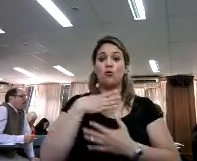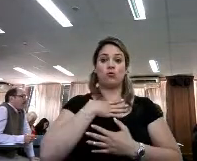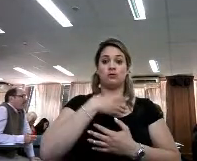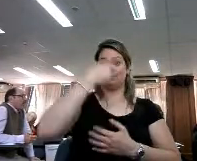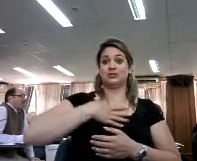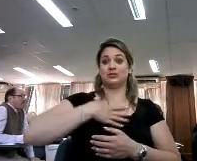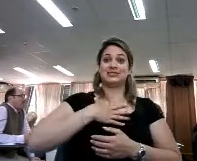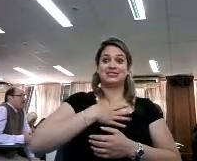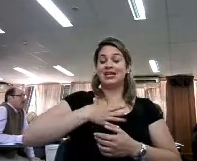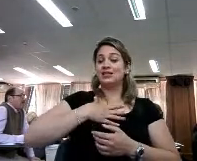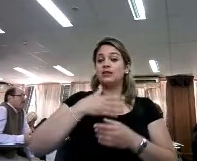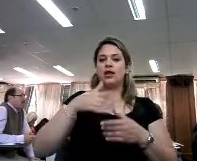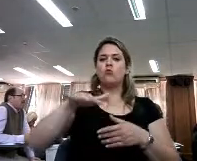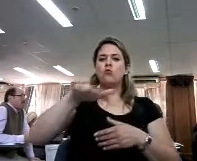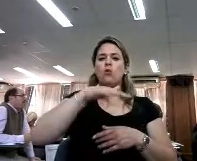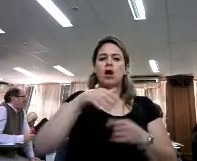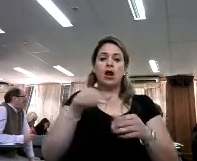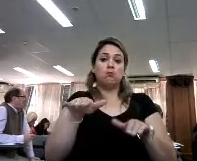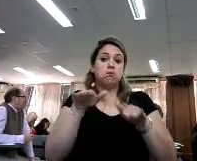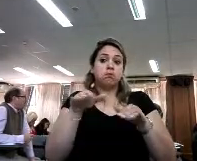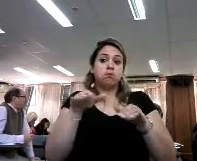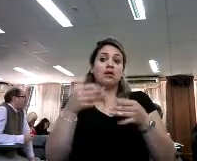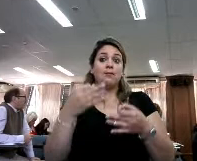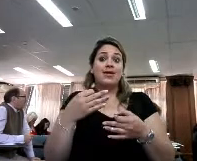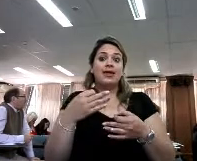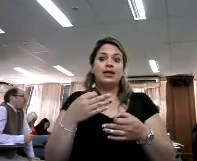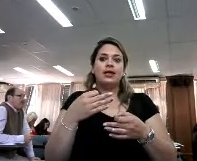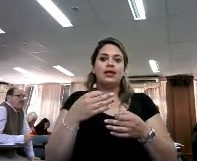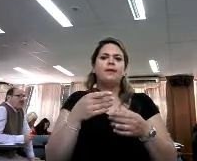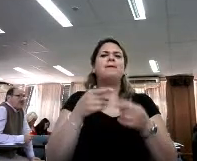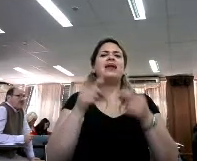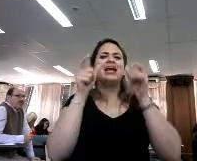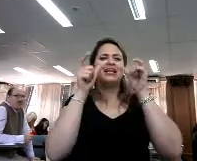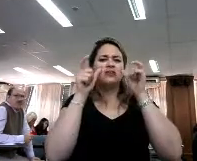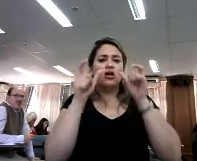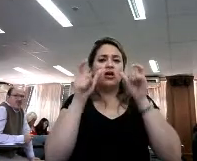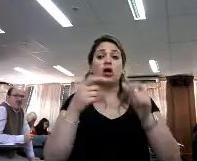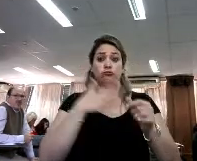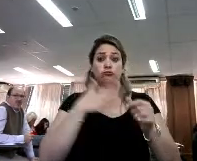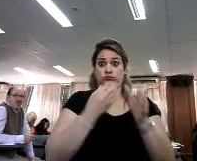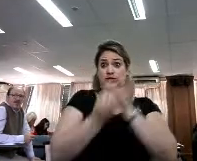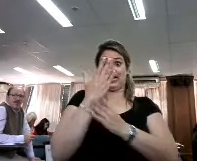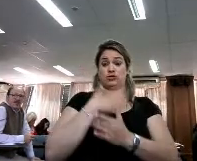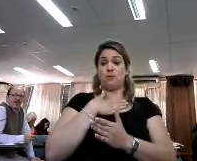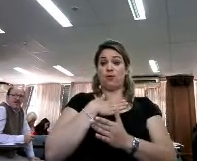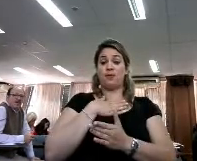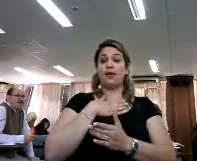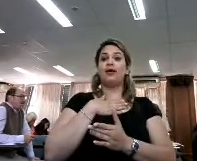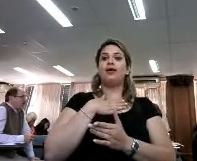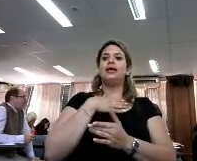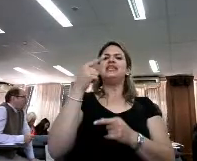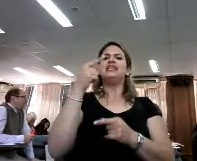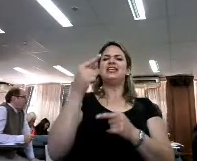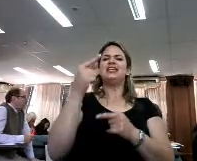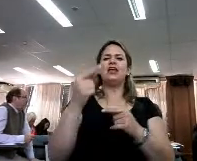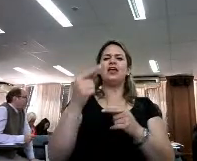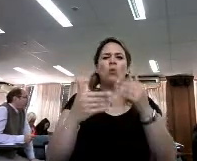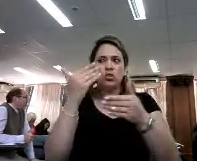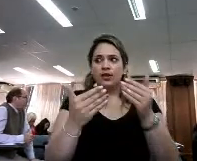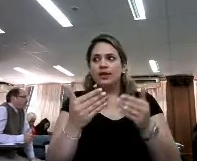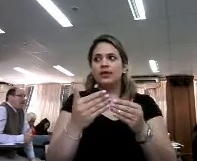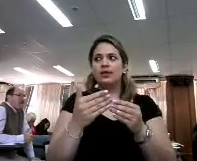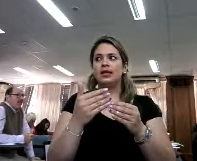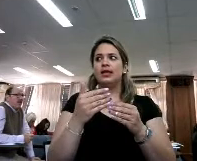un ambiente propicio para controlar su creación, es cuando genera